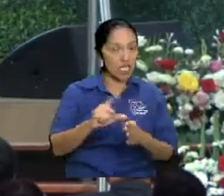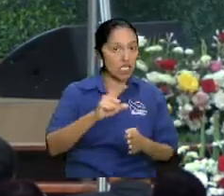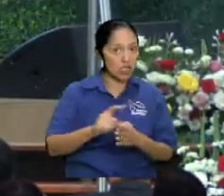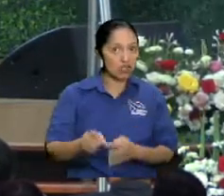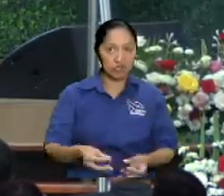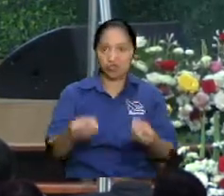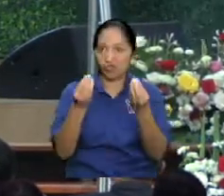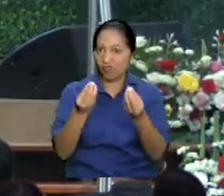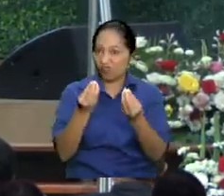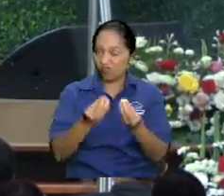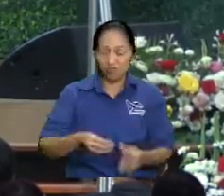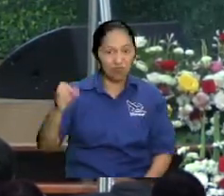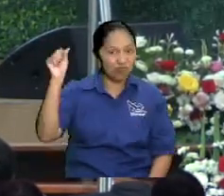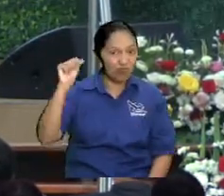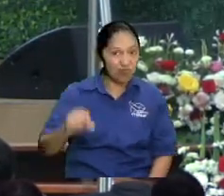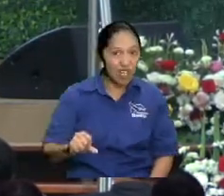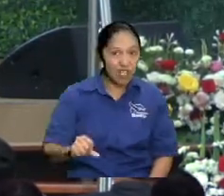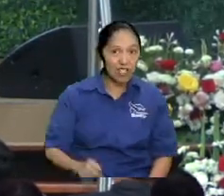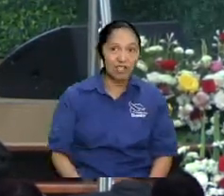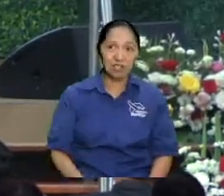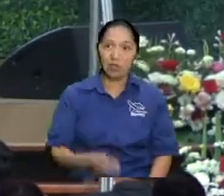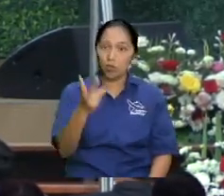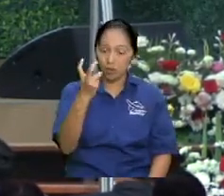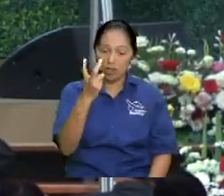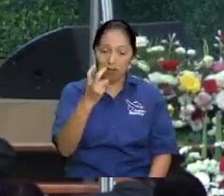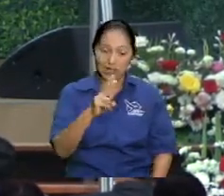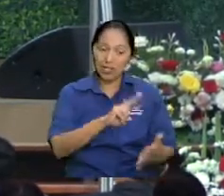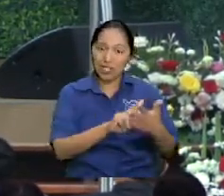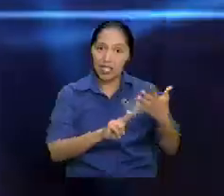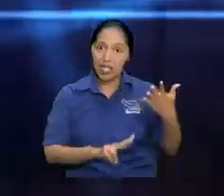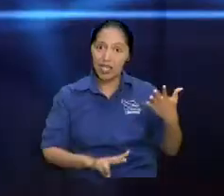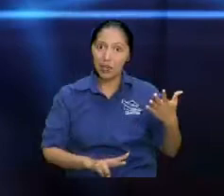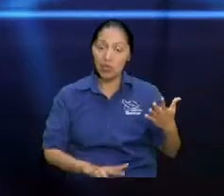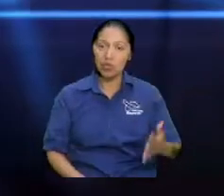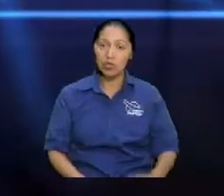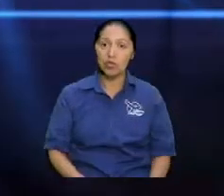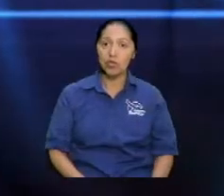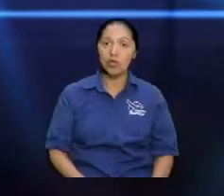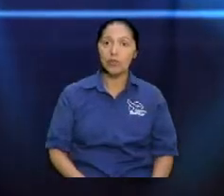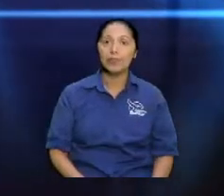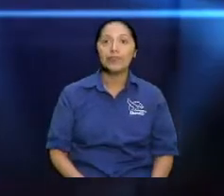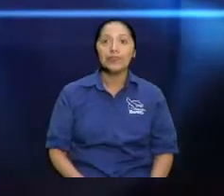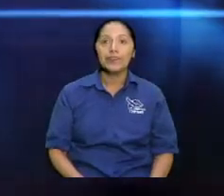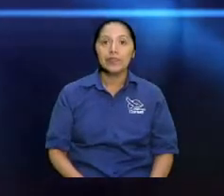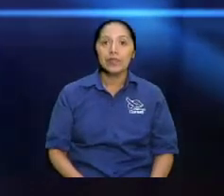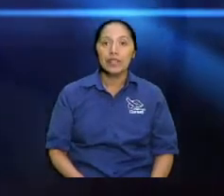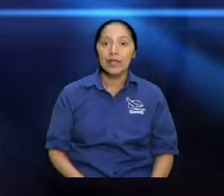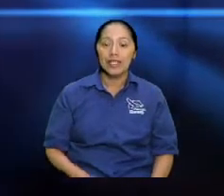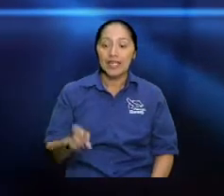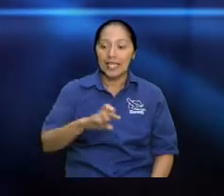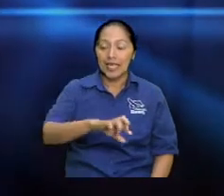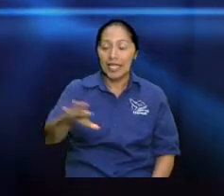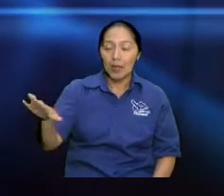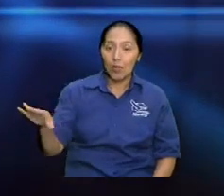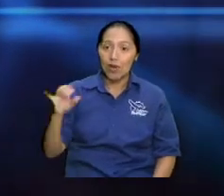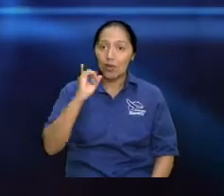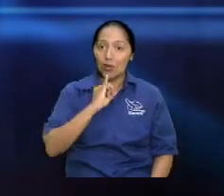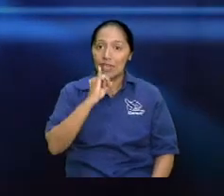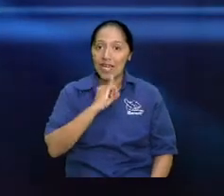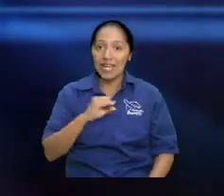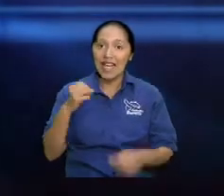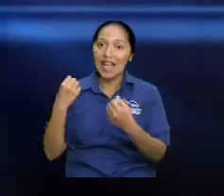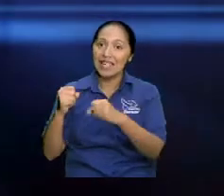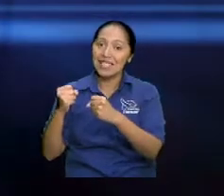Se lo voy a volver a leer. Los hijos de Israel hicieron lo malo ante los ojos del Señor. Los entregó en manos de Madián